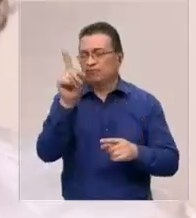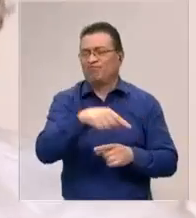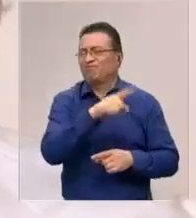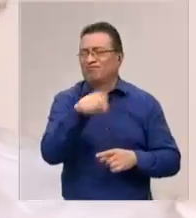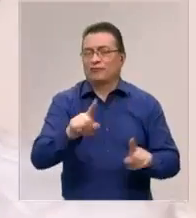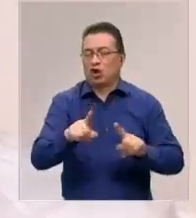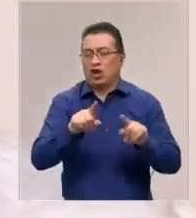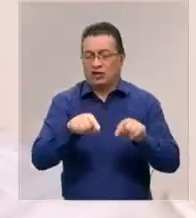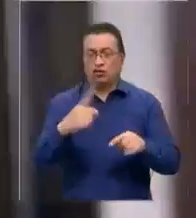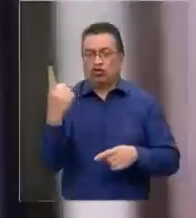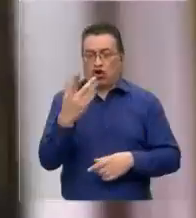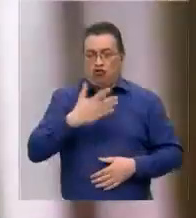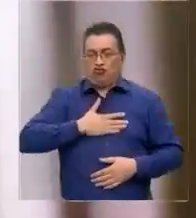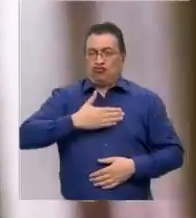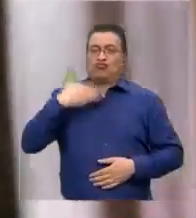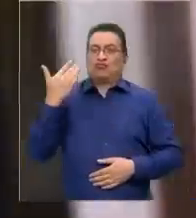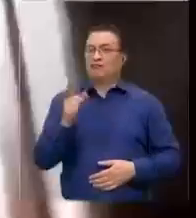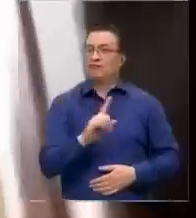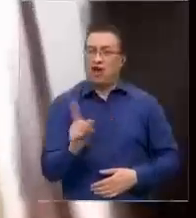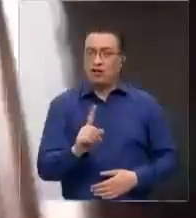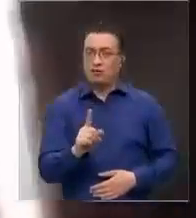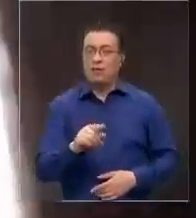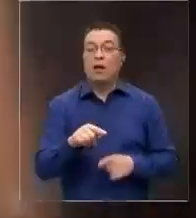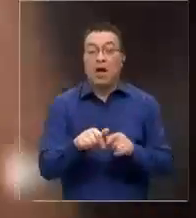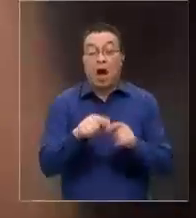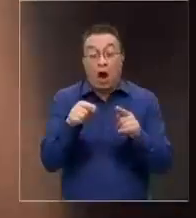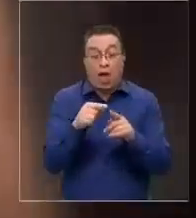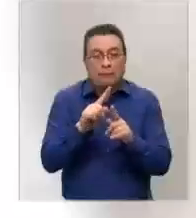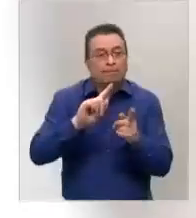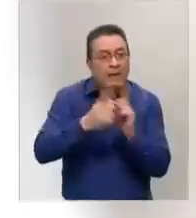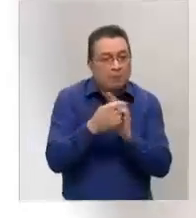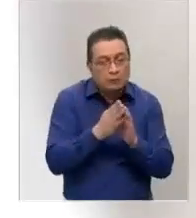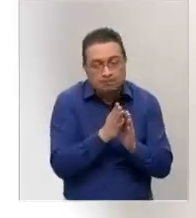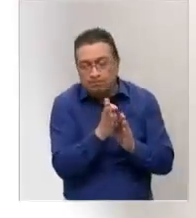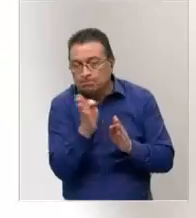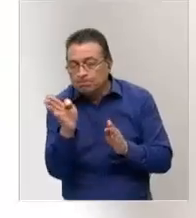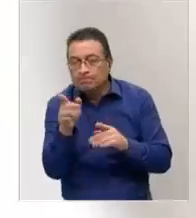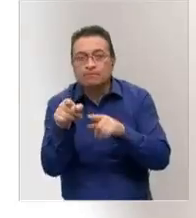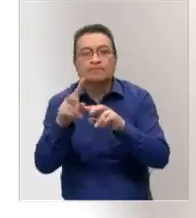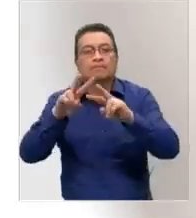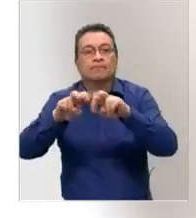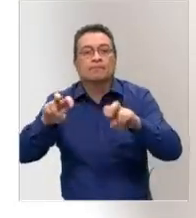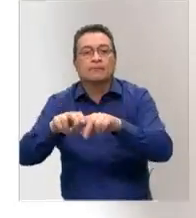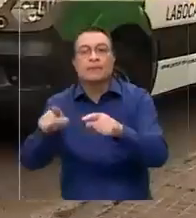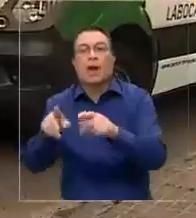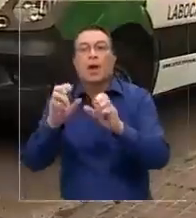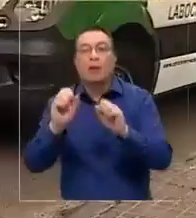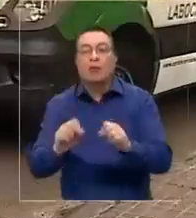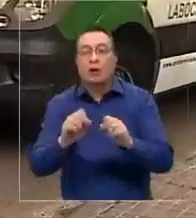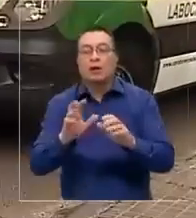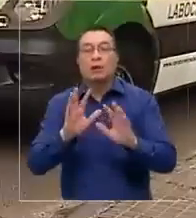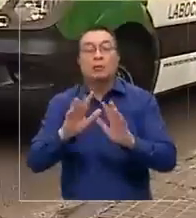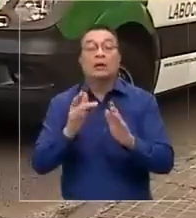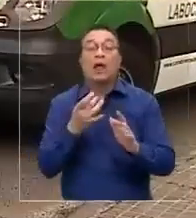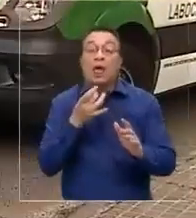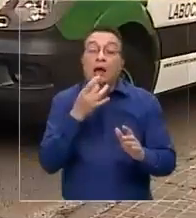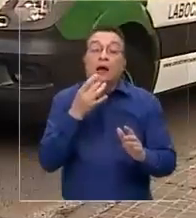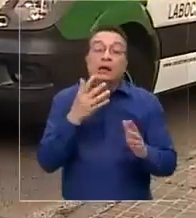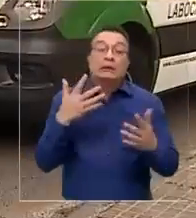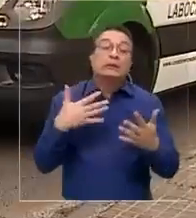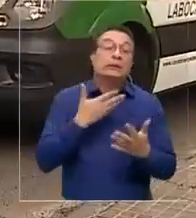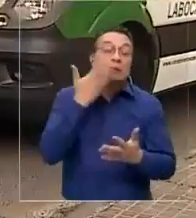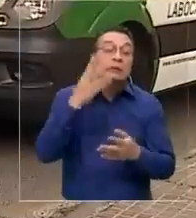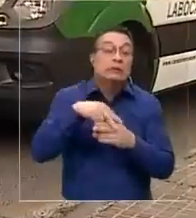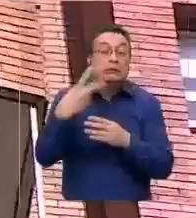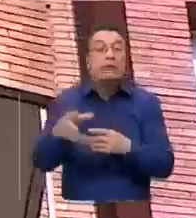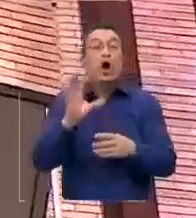de plano que esto haya sido un suicidio. Y por tanto, la línea investigativa continúa barajando la posibilidad de una caída accidental o la intervención